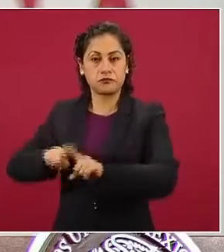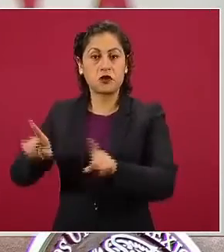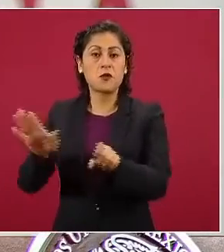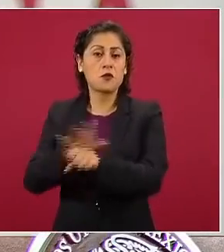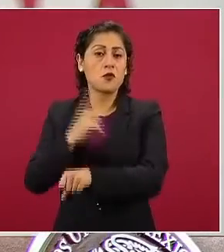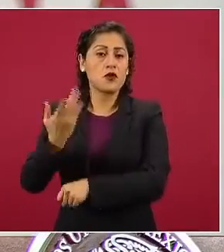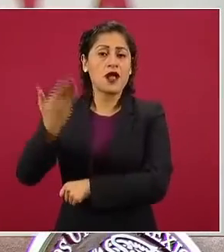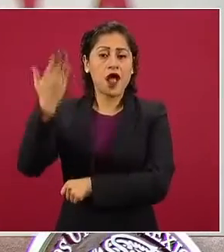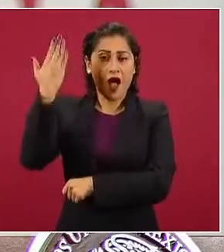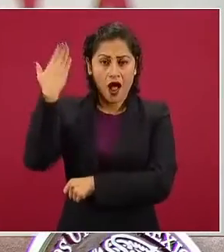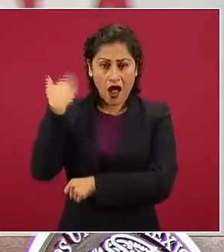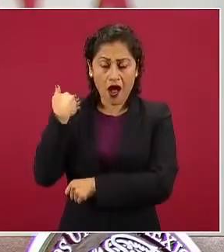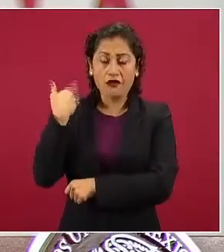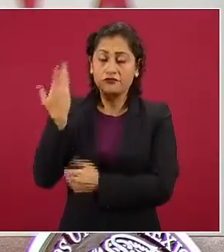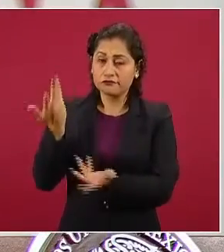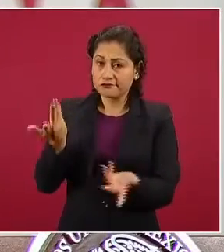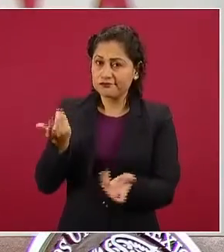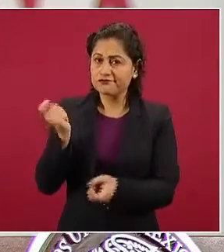desarrollo